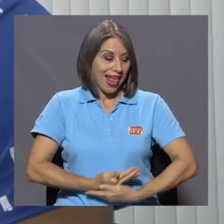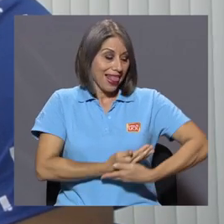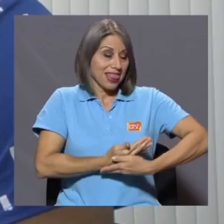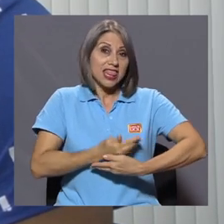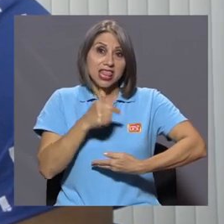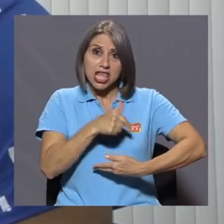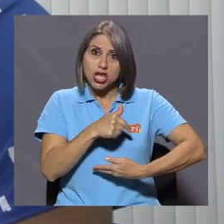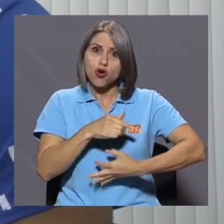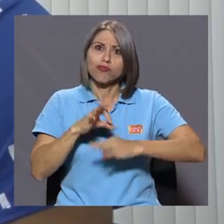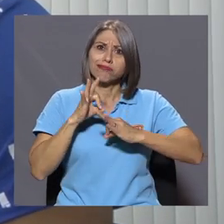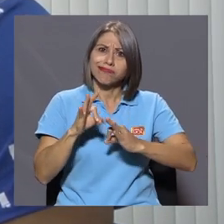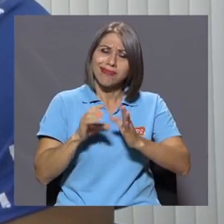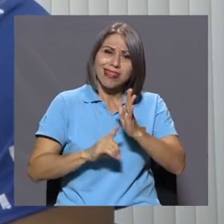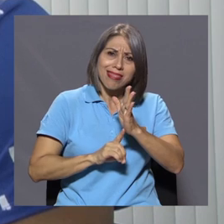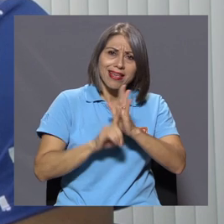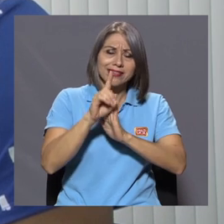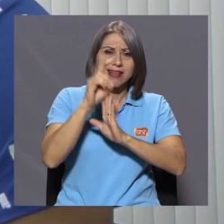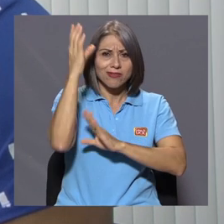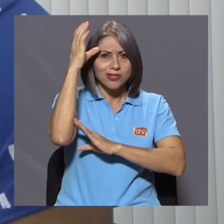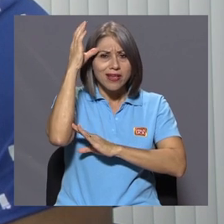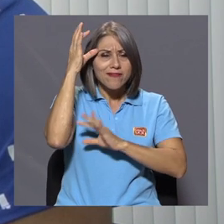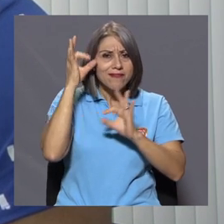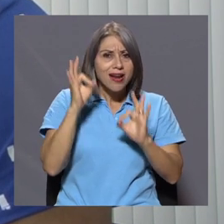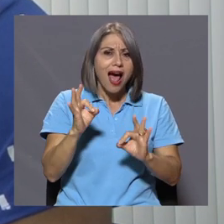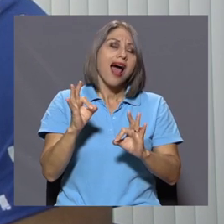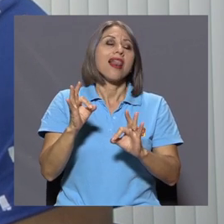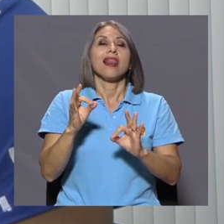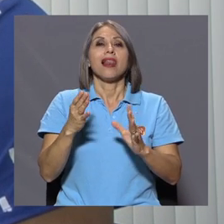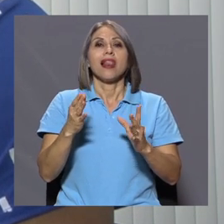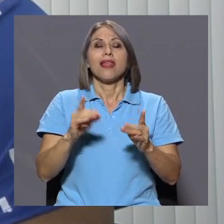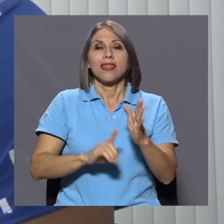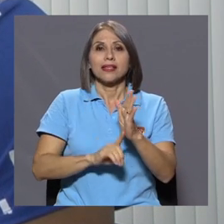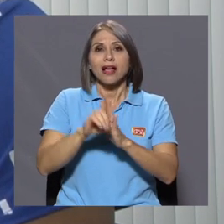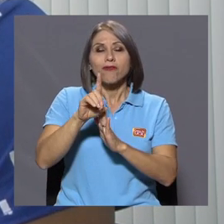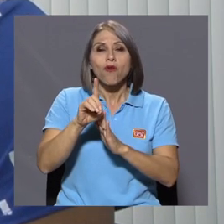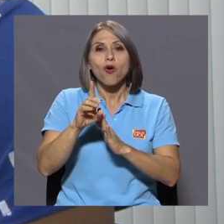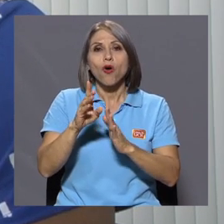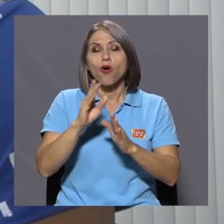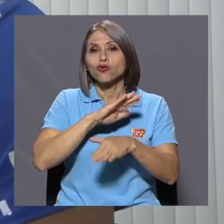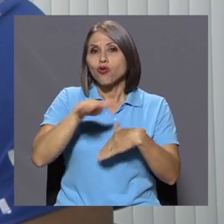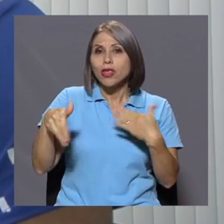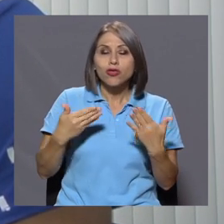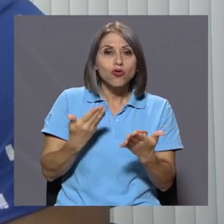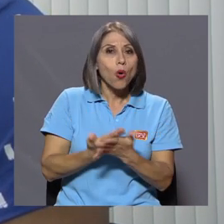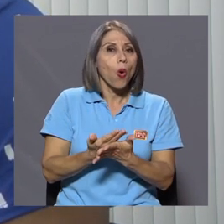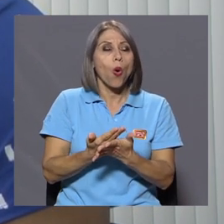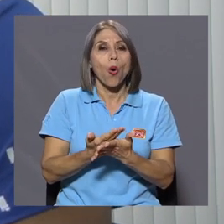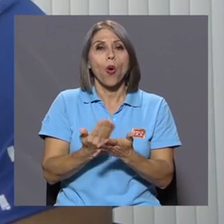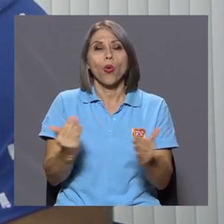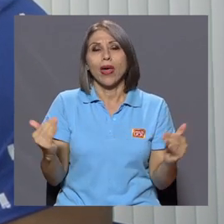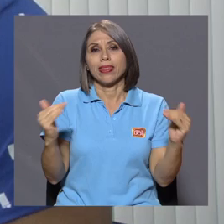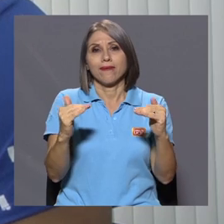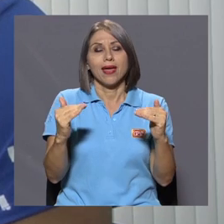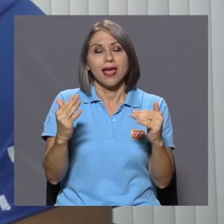de su desarrollo cerebral, a nivel de desarrollo de todo lo que es a